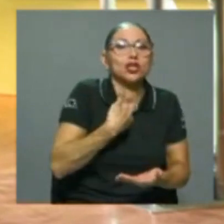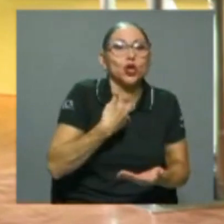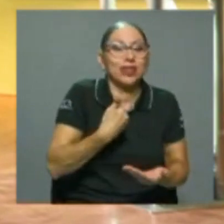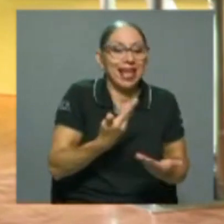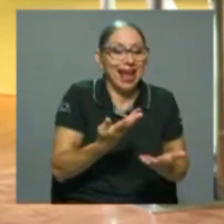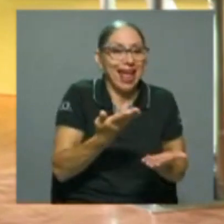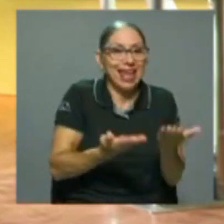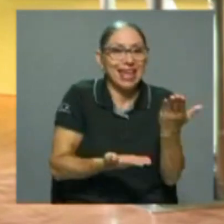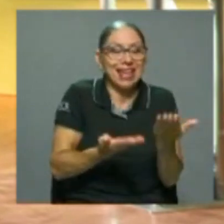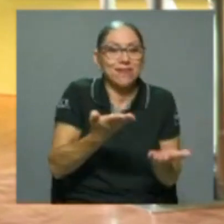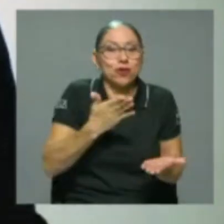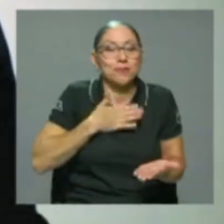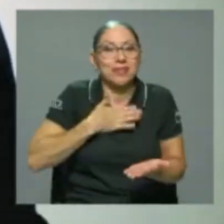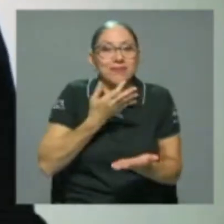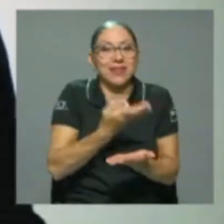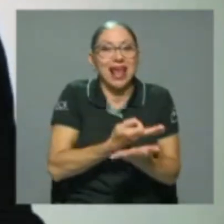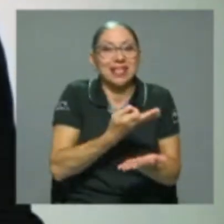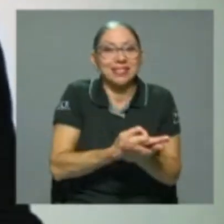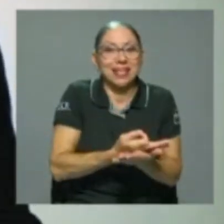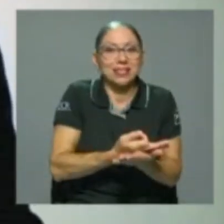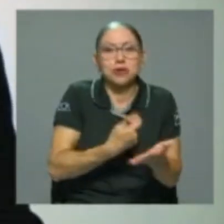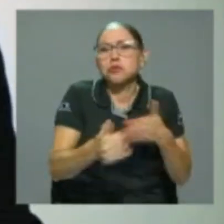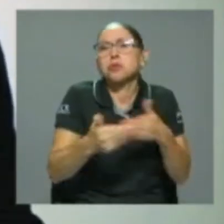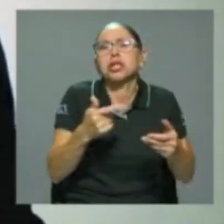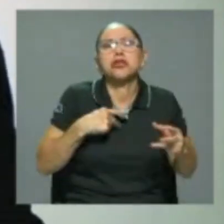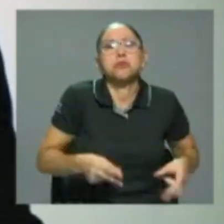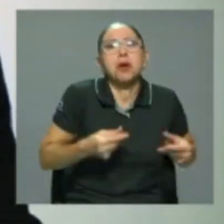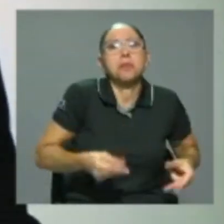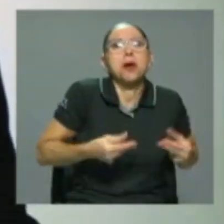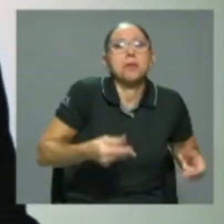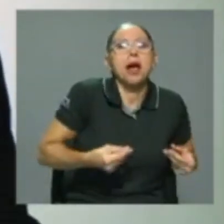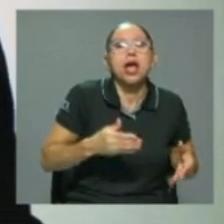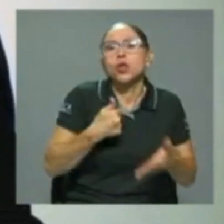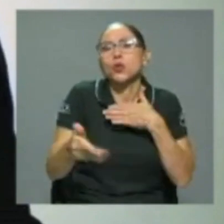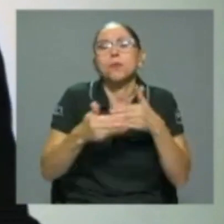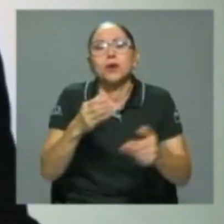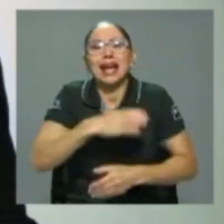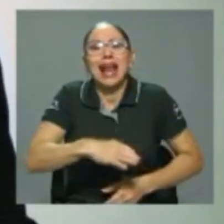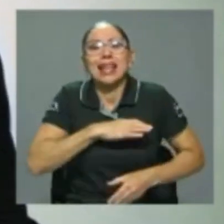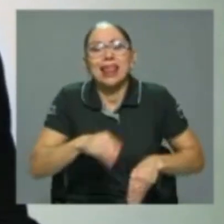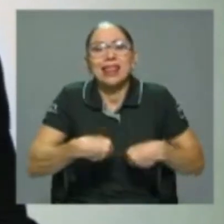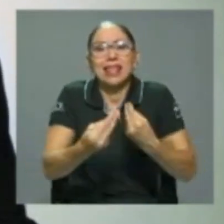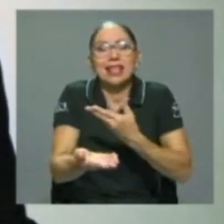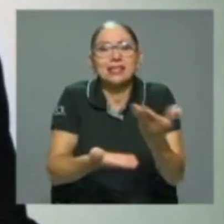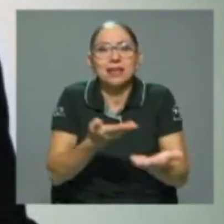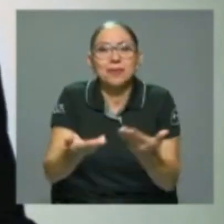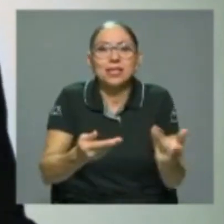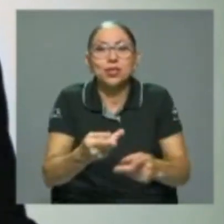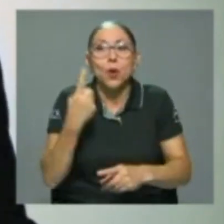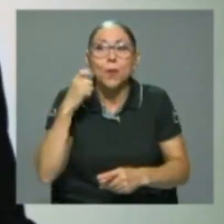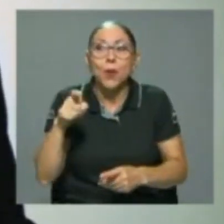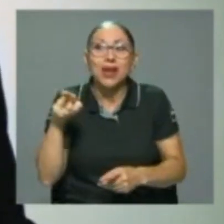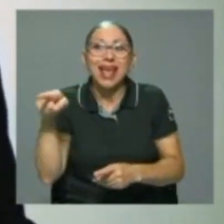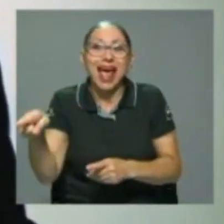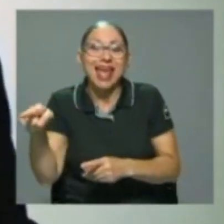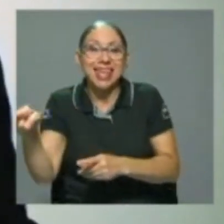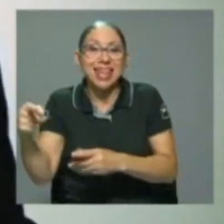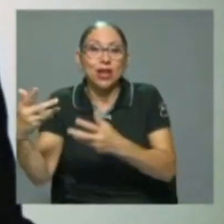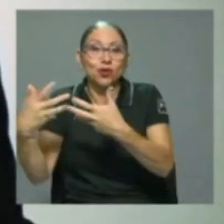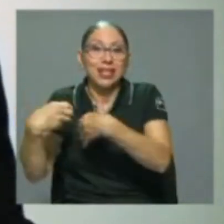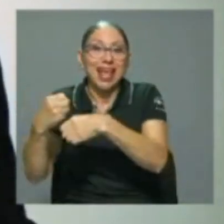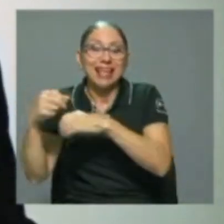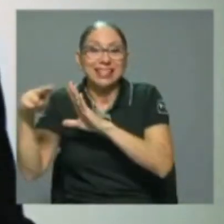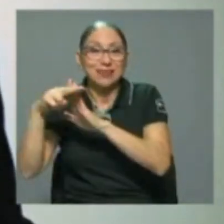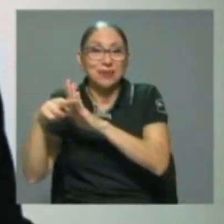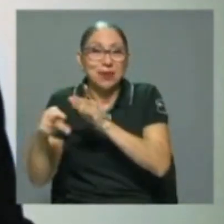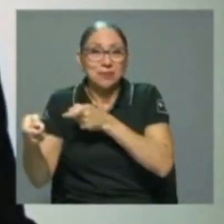eso evidentemente lo que hace es que los operadores tengan un negocio absolutamente redondo, porque